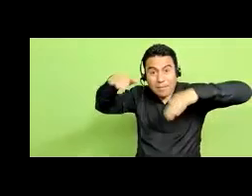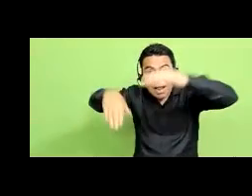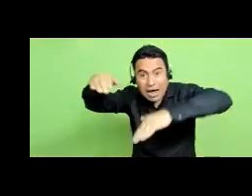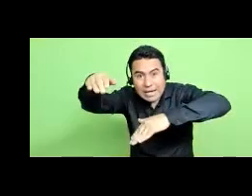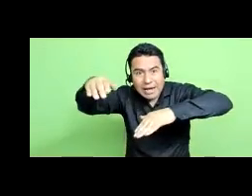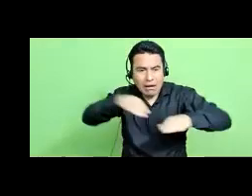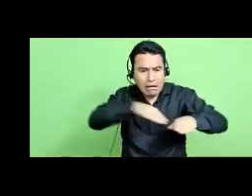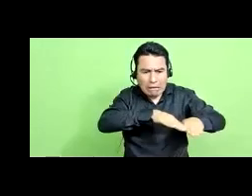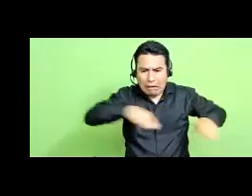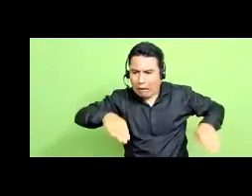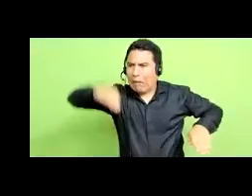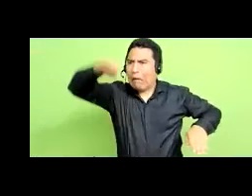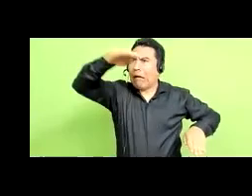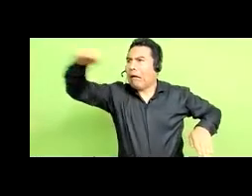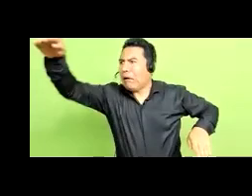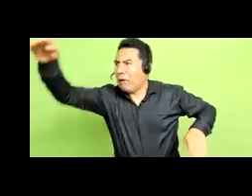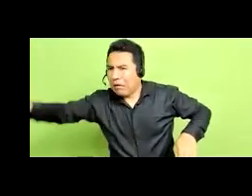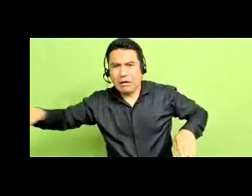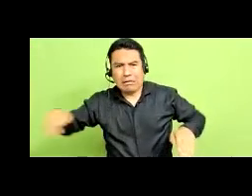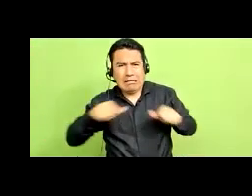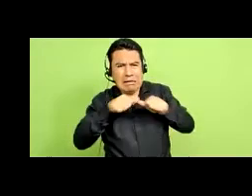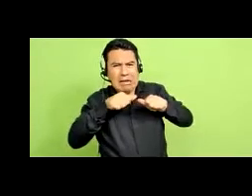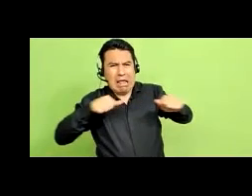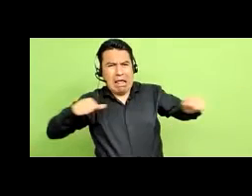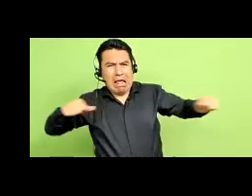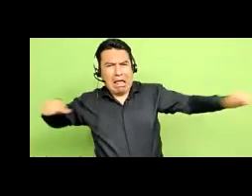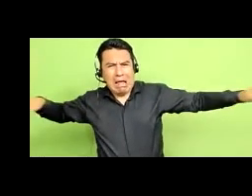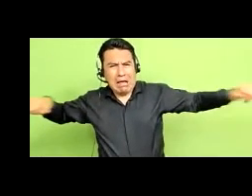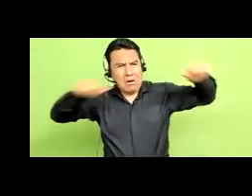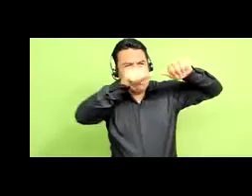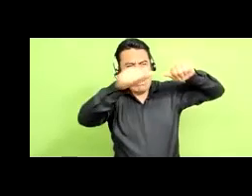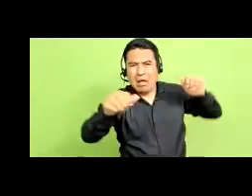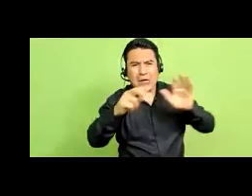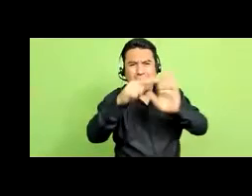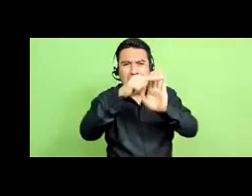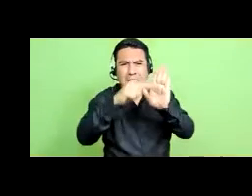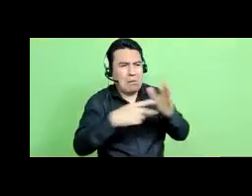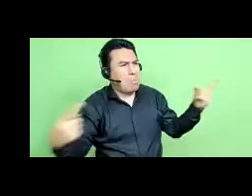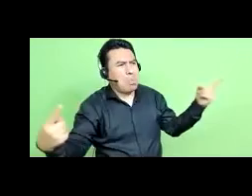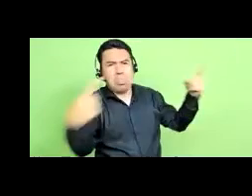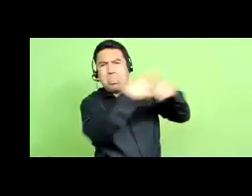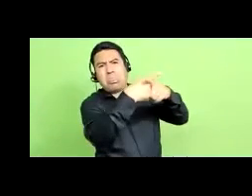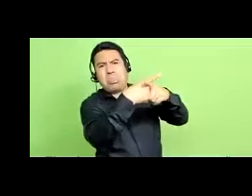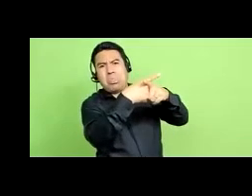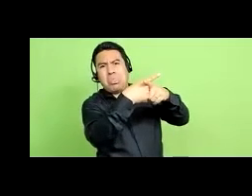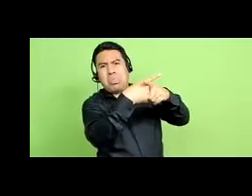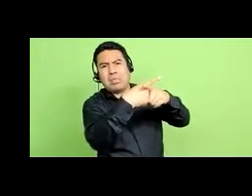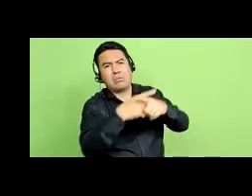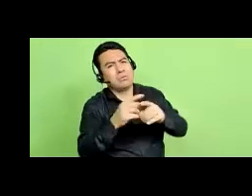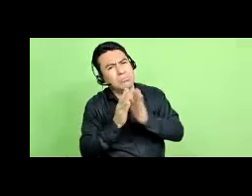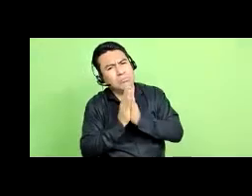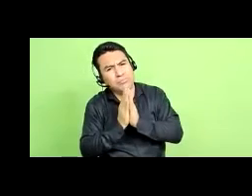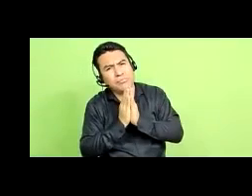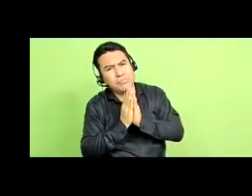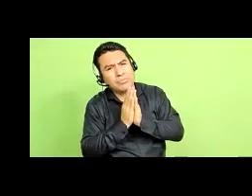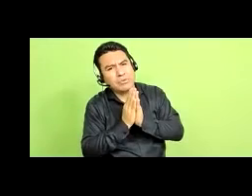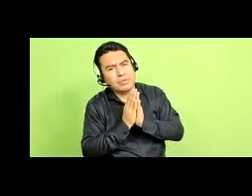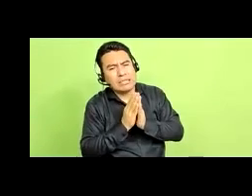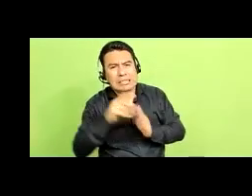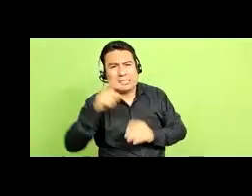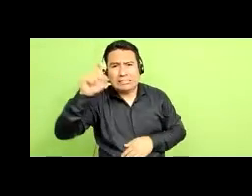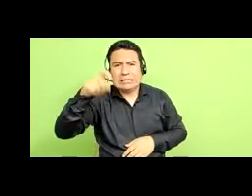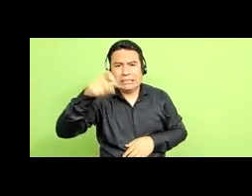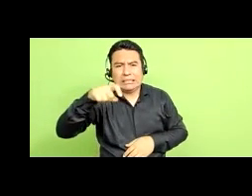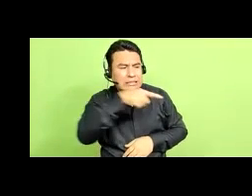es una es una cosa que se sale de la norma pero tenemos que poner un candado porque no vamos a permitir